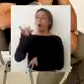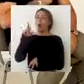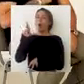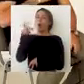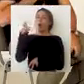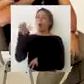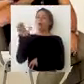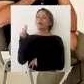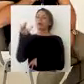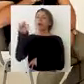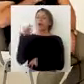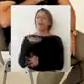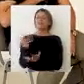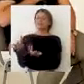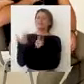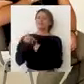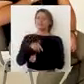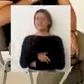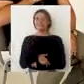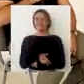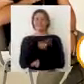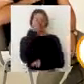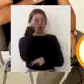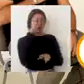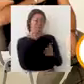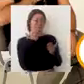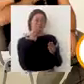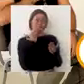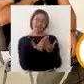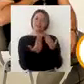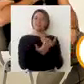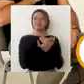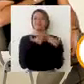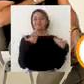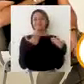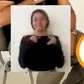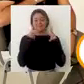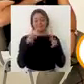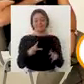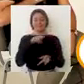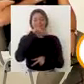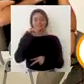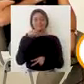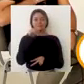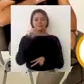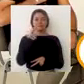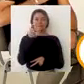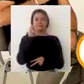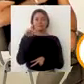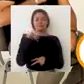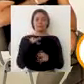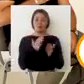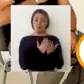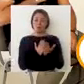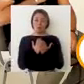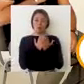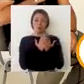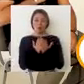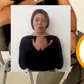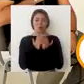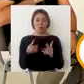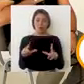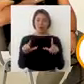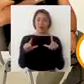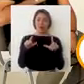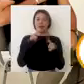es Jorge Cardona. Hola Carlos Vicente, muchas gracias por la invitación. Jorge Cardona es un estudiante de